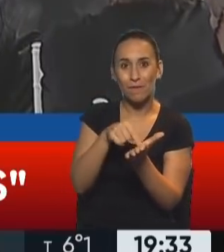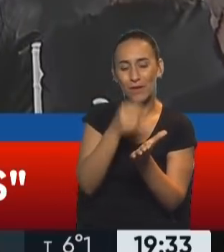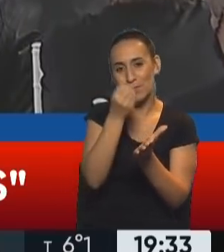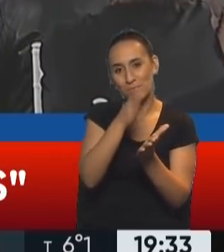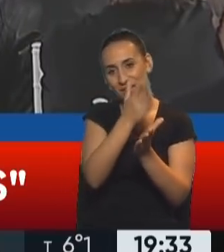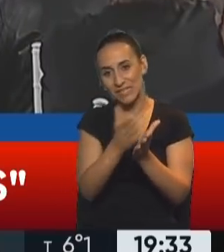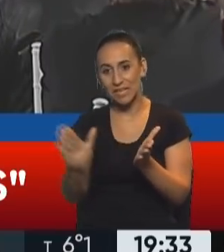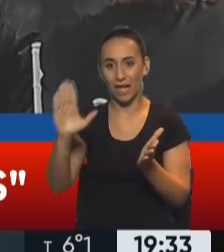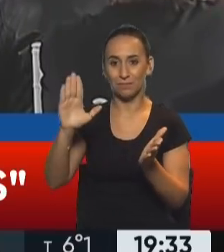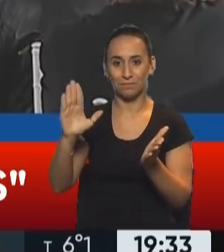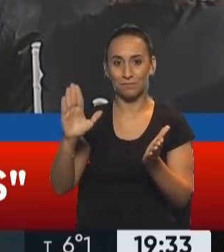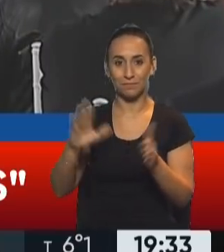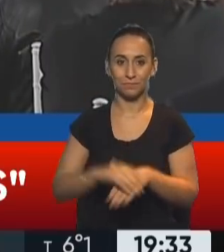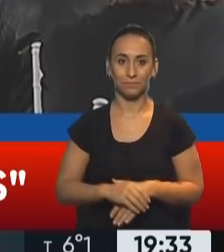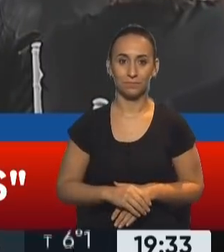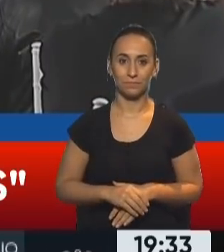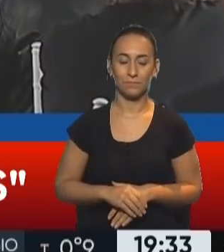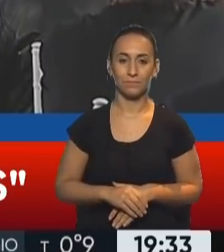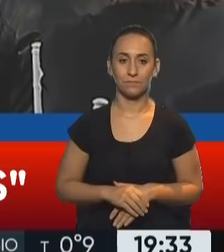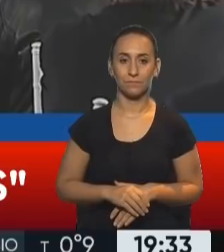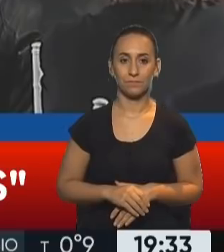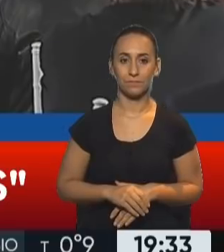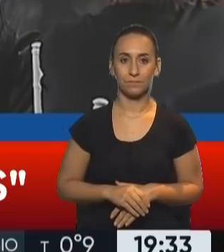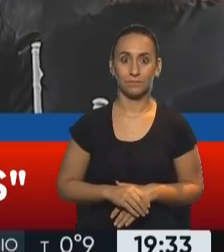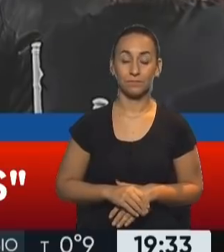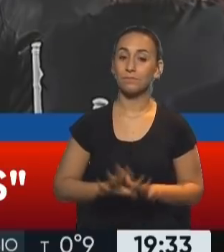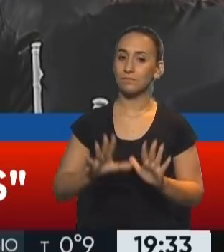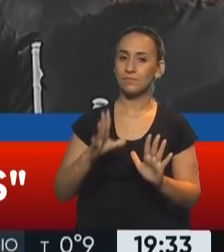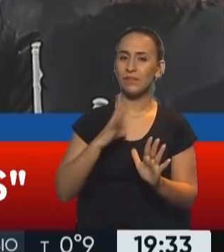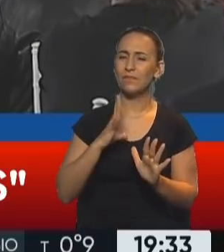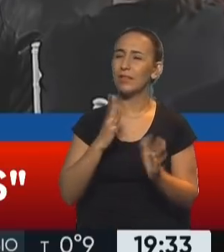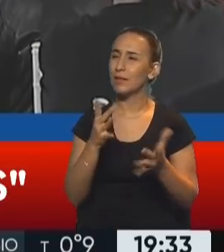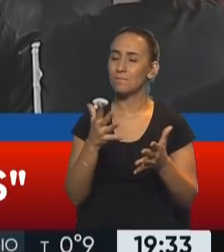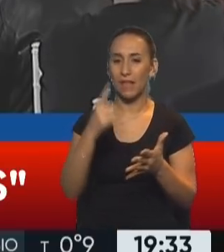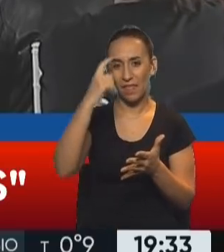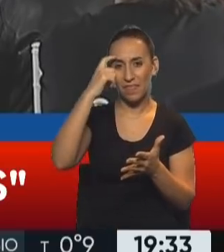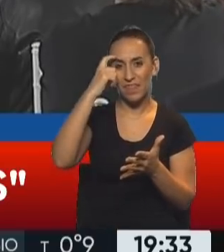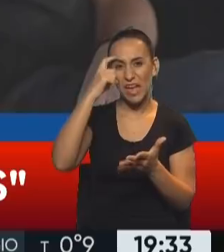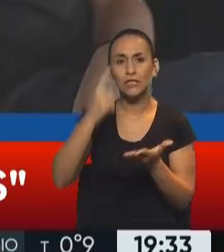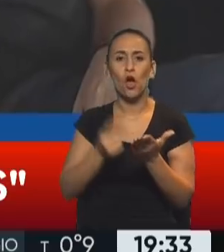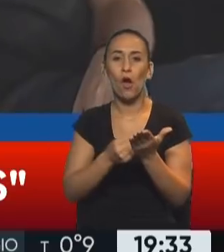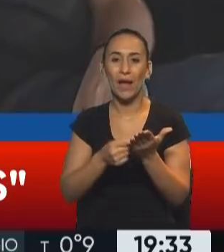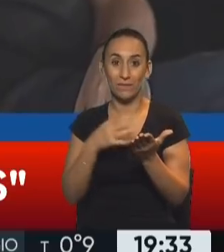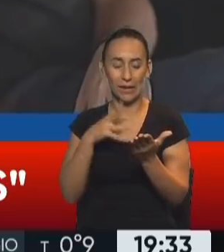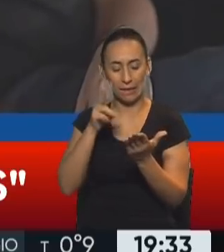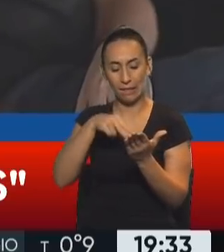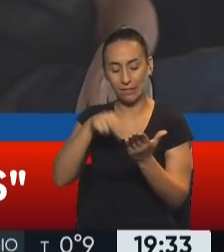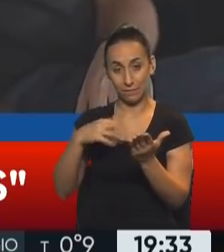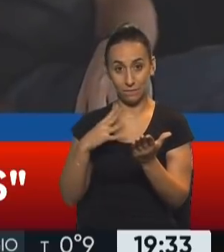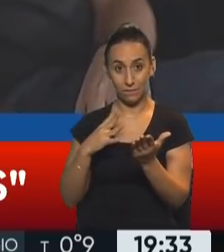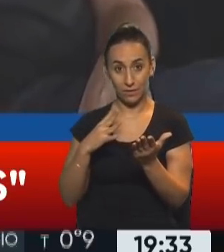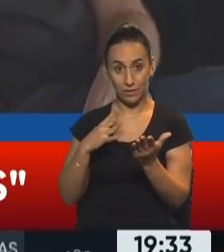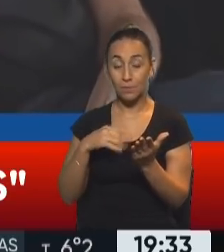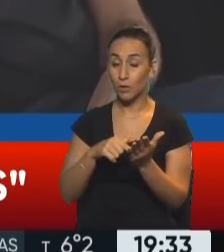Ahí empieza el libro. El libro, me faltan 10 hojas para terminar de leerlo. Tiene